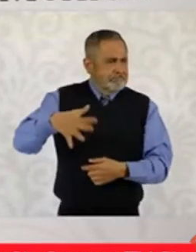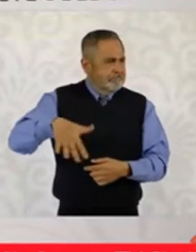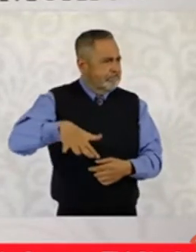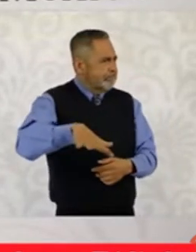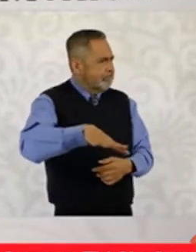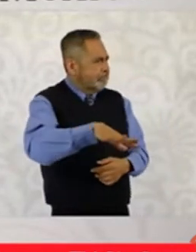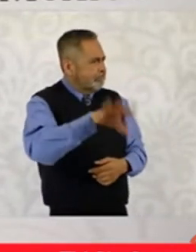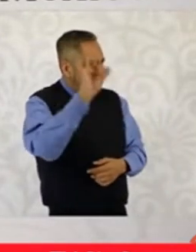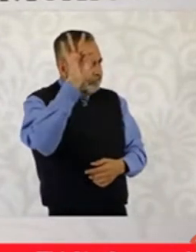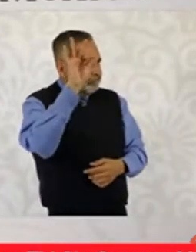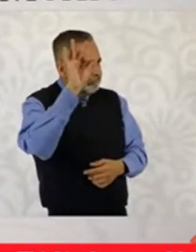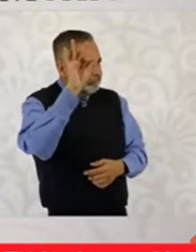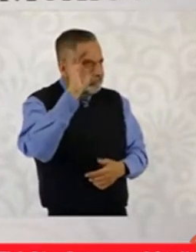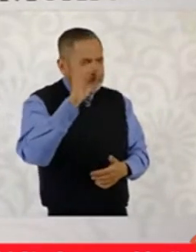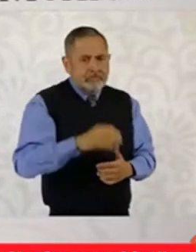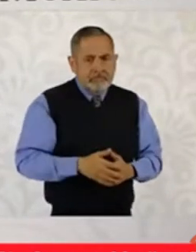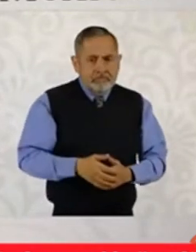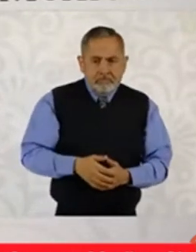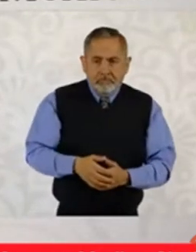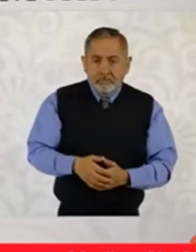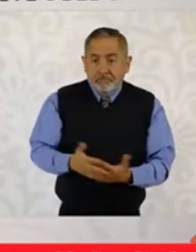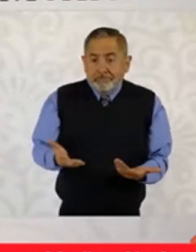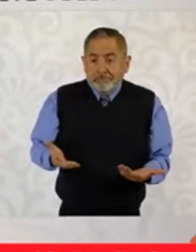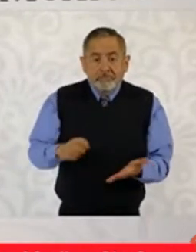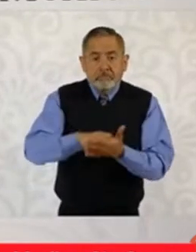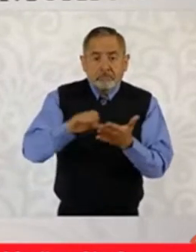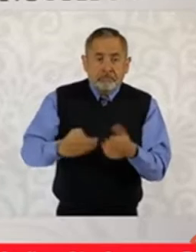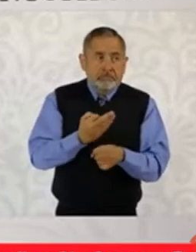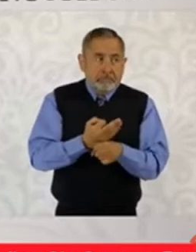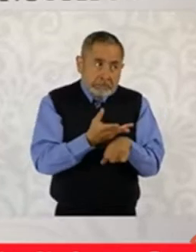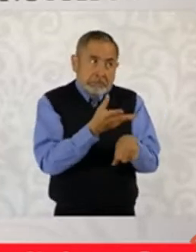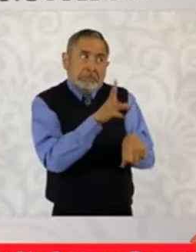Ahora hay que pedir permiso.